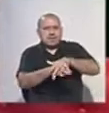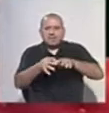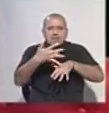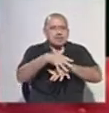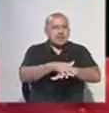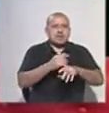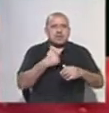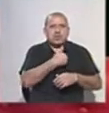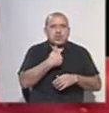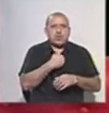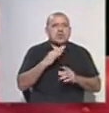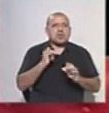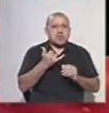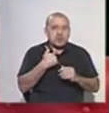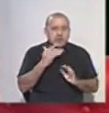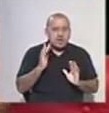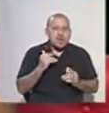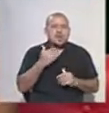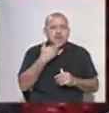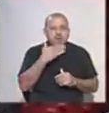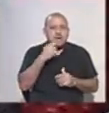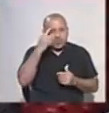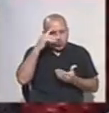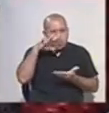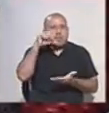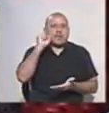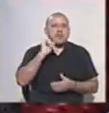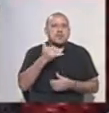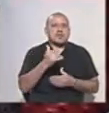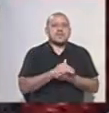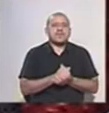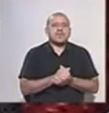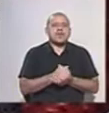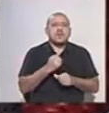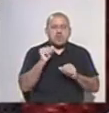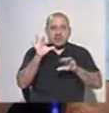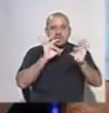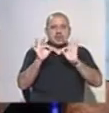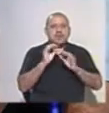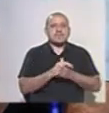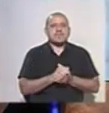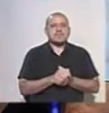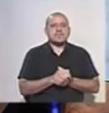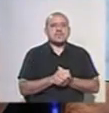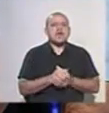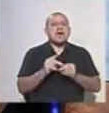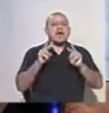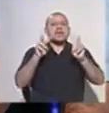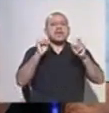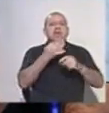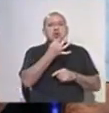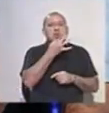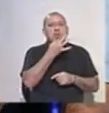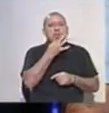de tantos años más o menos sé para dónde ir y para dónde no ir. Ella puede elegir. Conozco. ¿Cuánto los une el humor en este